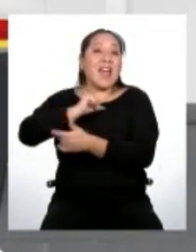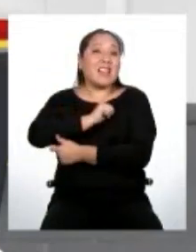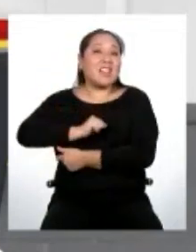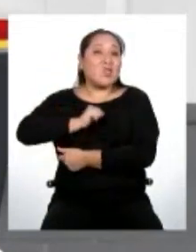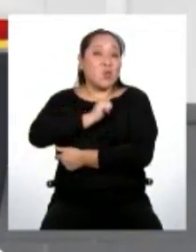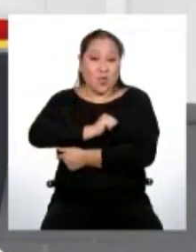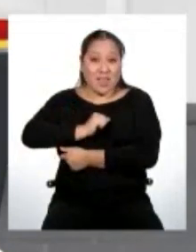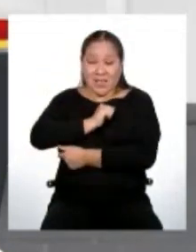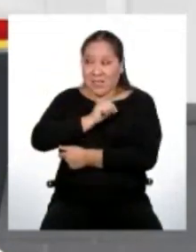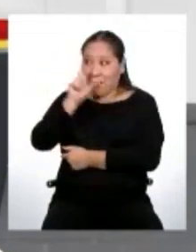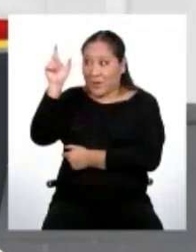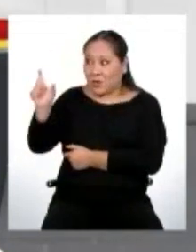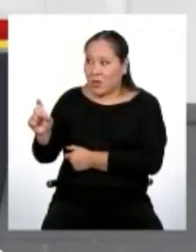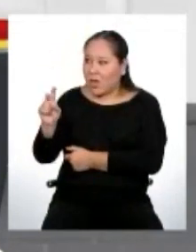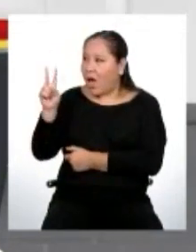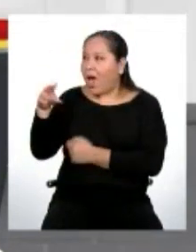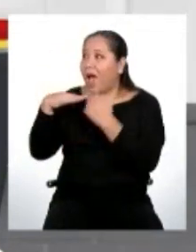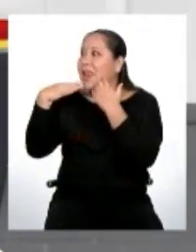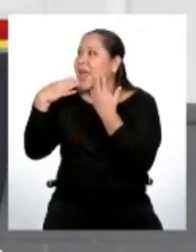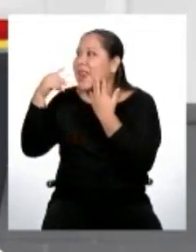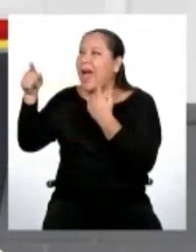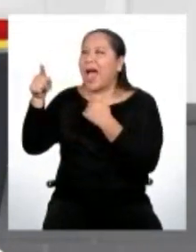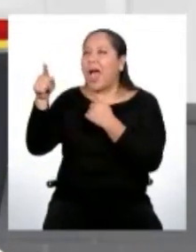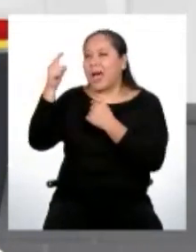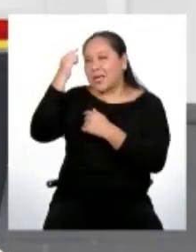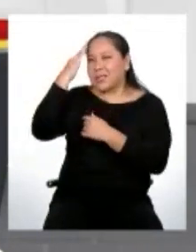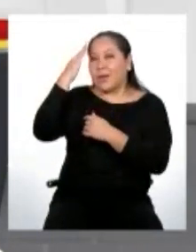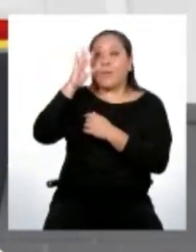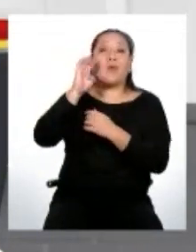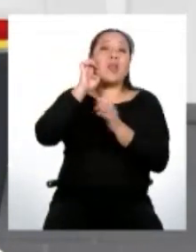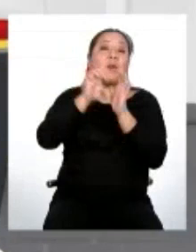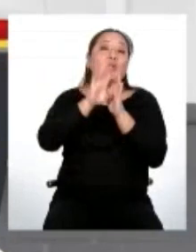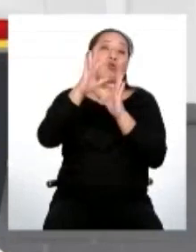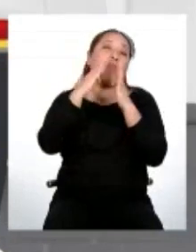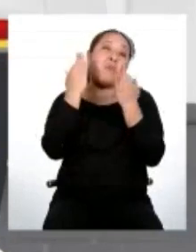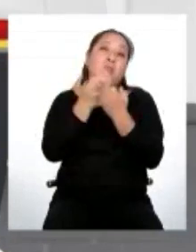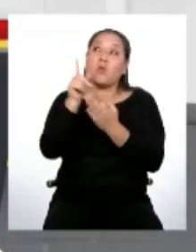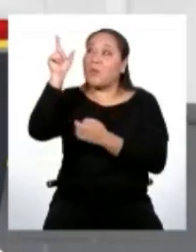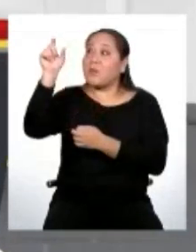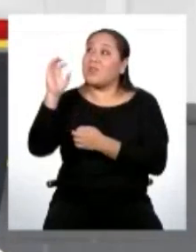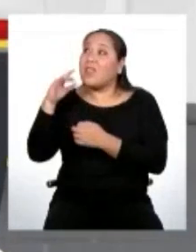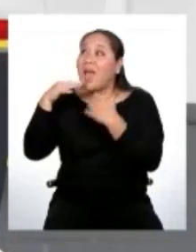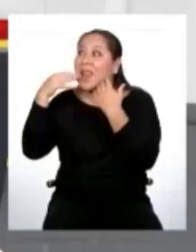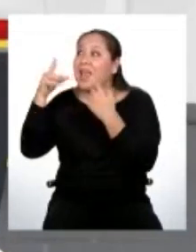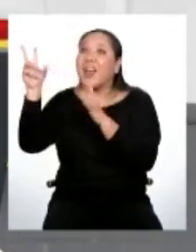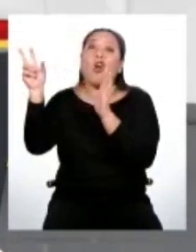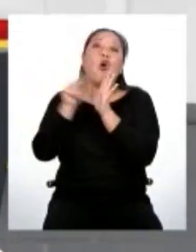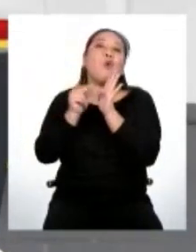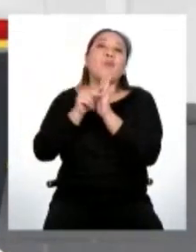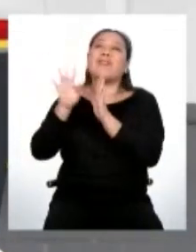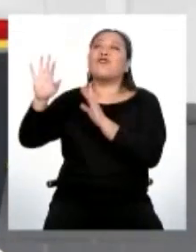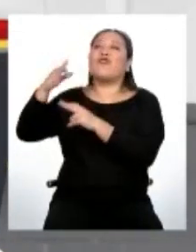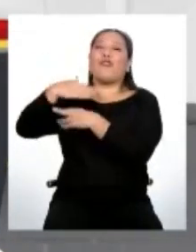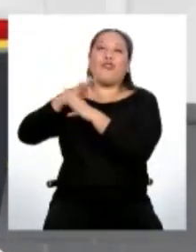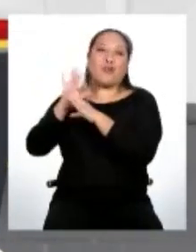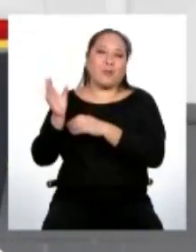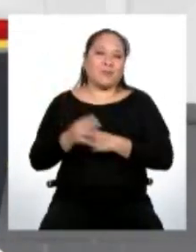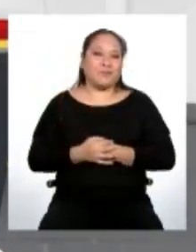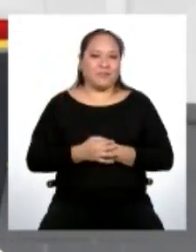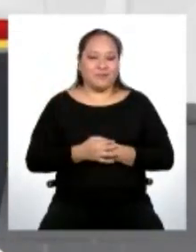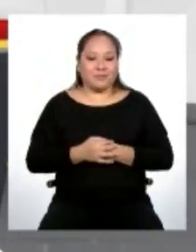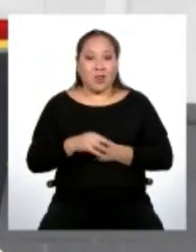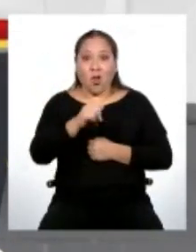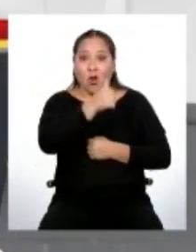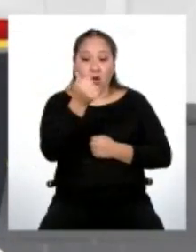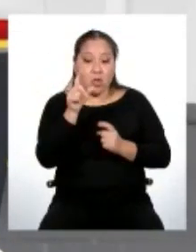una persona alegre, imita a alguien de tu familia que lo sea, por ejemplo. Ahora vamos a la siguiente